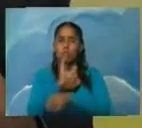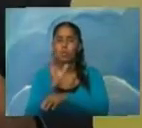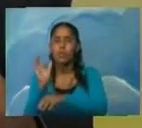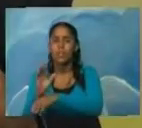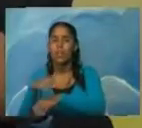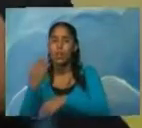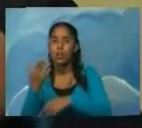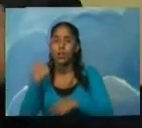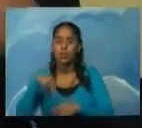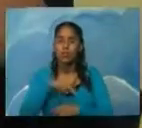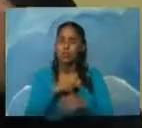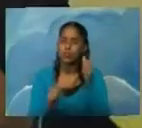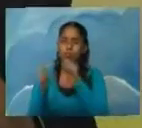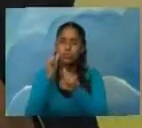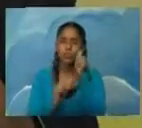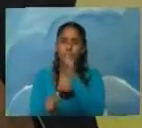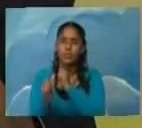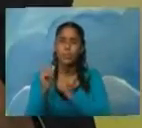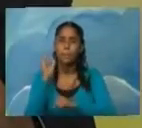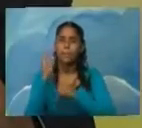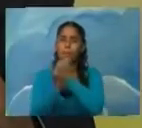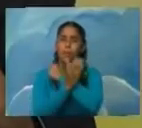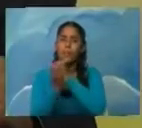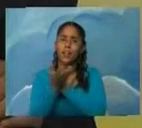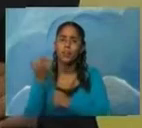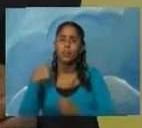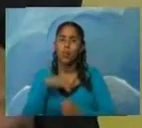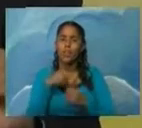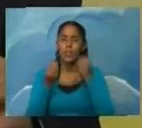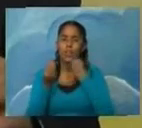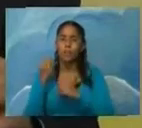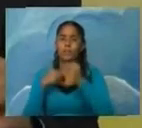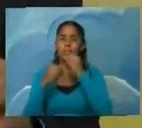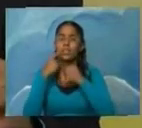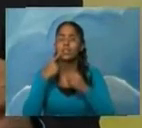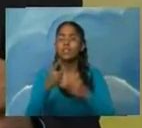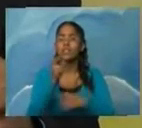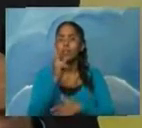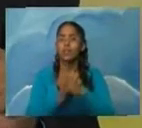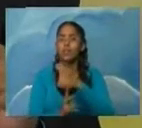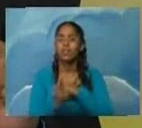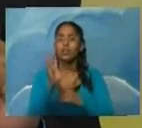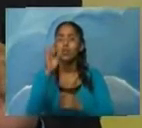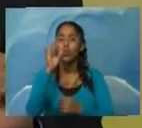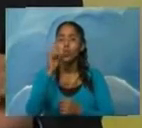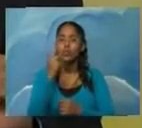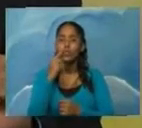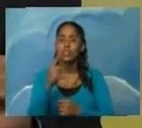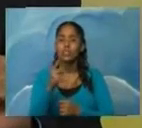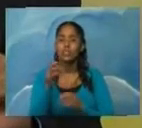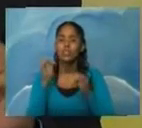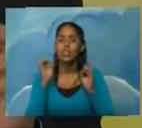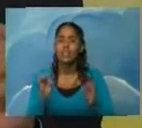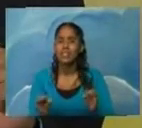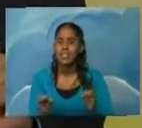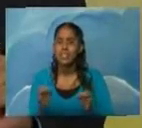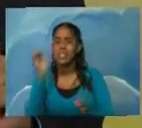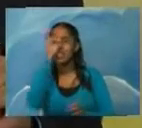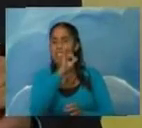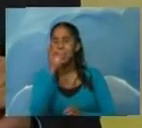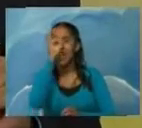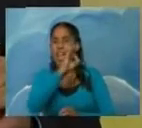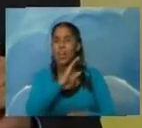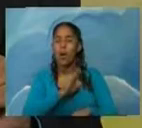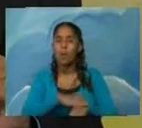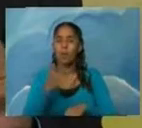nosotros ingerimos, de cuidar nuestra alimentación. Dice el versículo 8, ni cerdo porque tiene